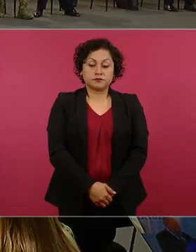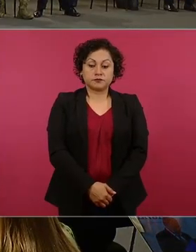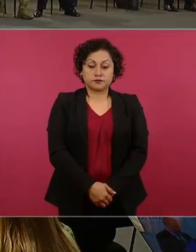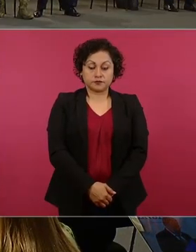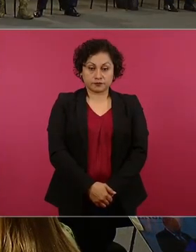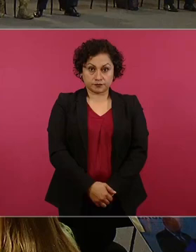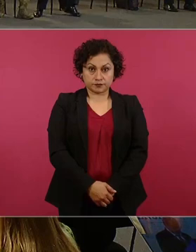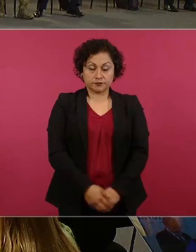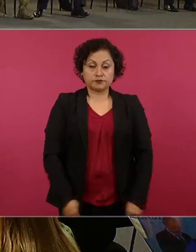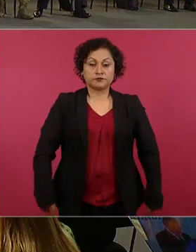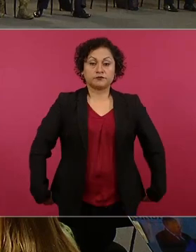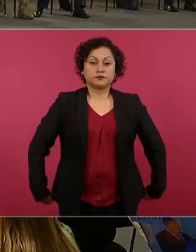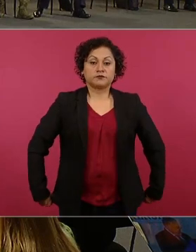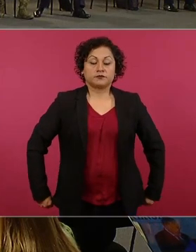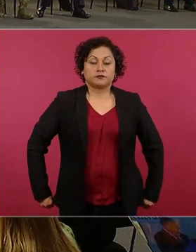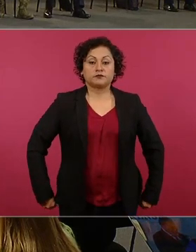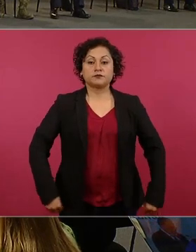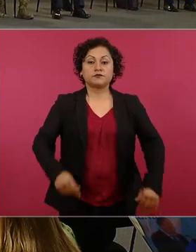Con su permiso, señor presidente.